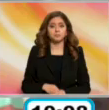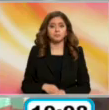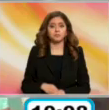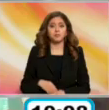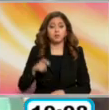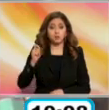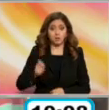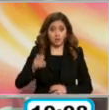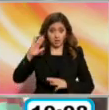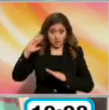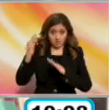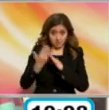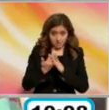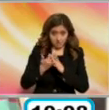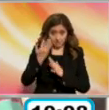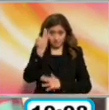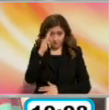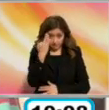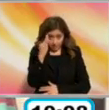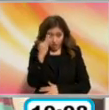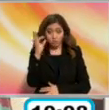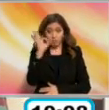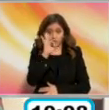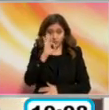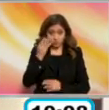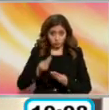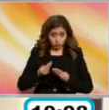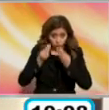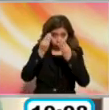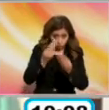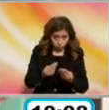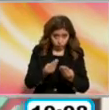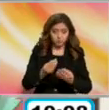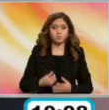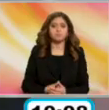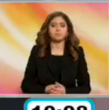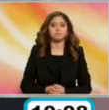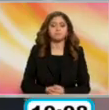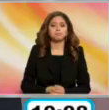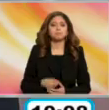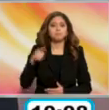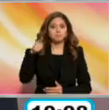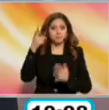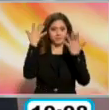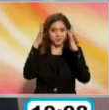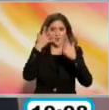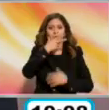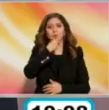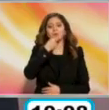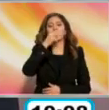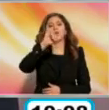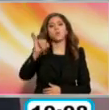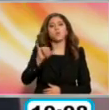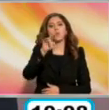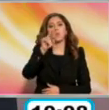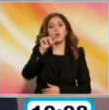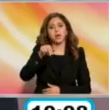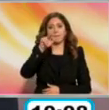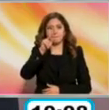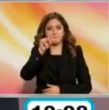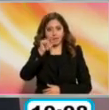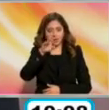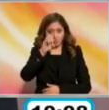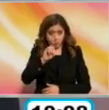en mitad de febrero, para que estén muy pendientes, un videoclip muy especial. Pues el aplauso para Juan Pablo Vega, que estuvo con nosotros aquí en tus